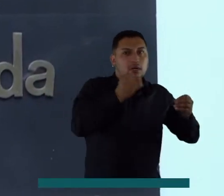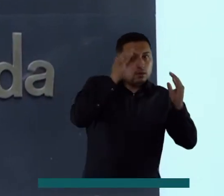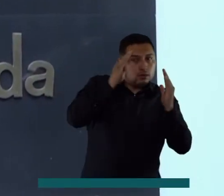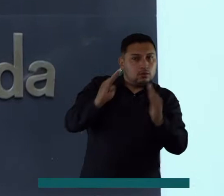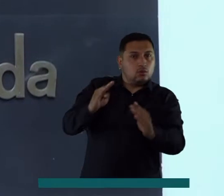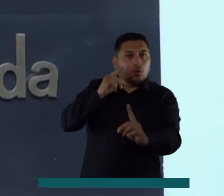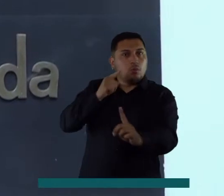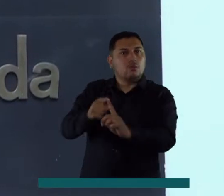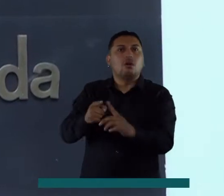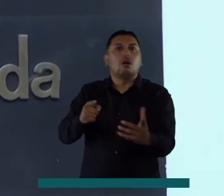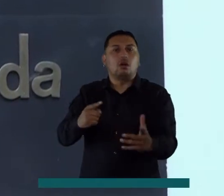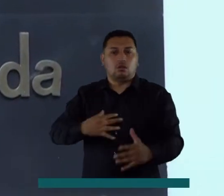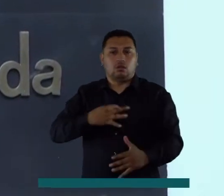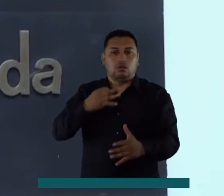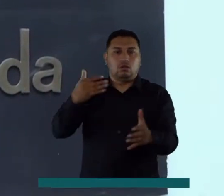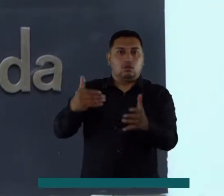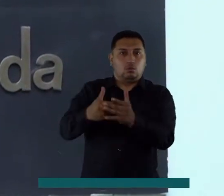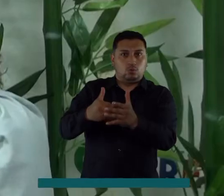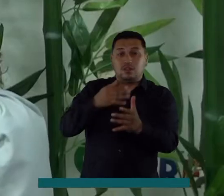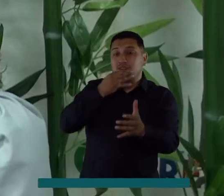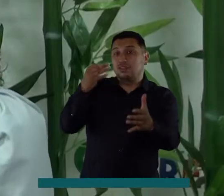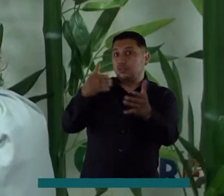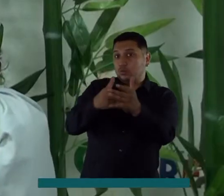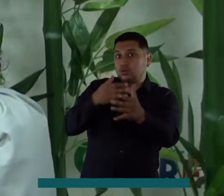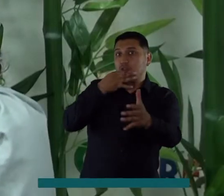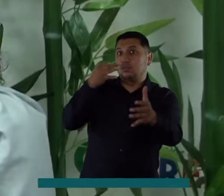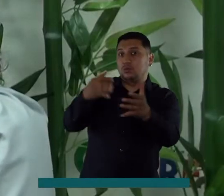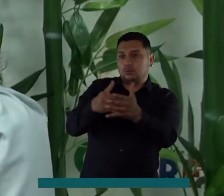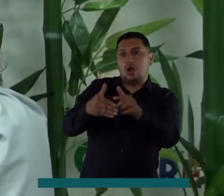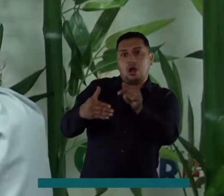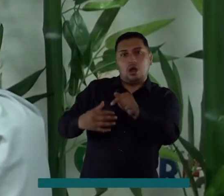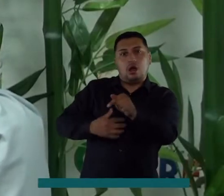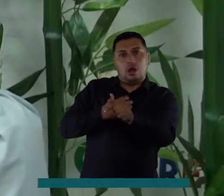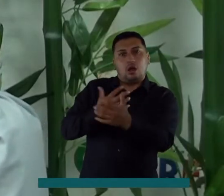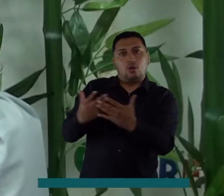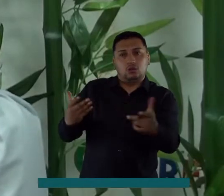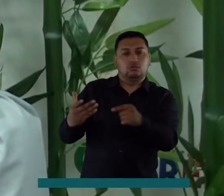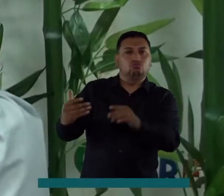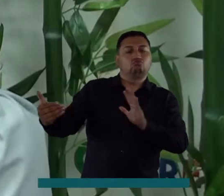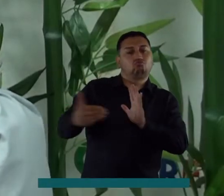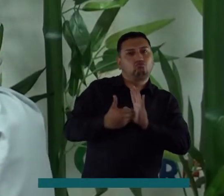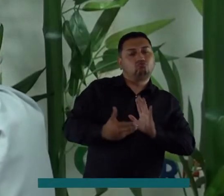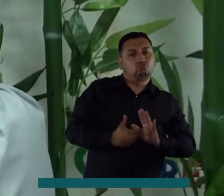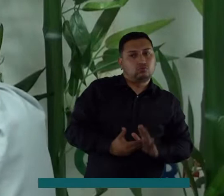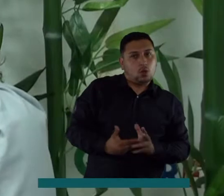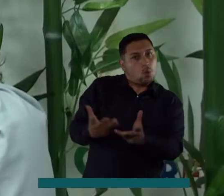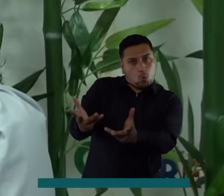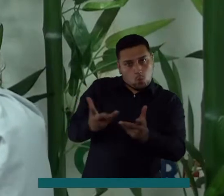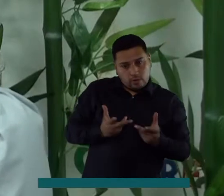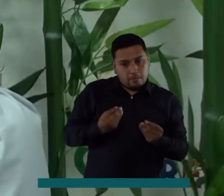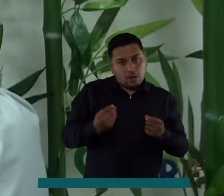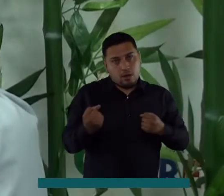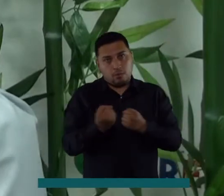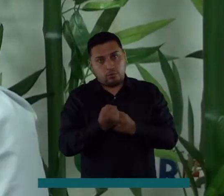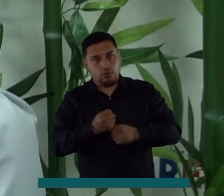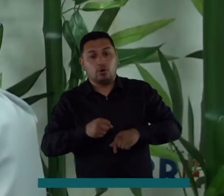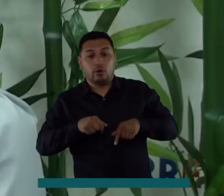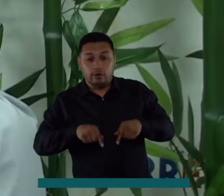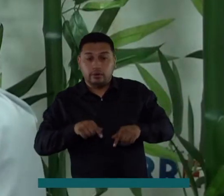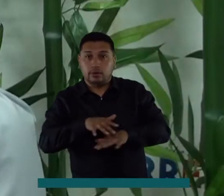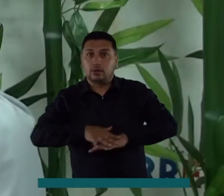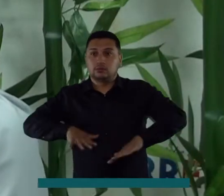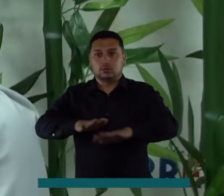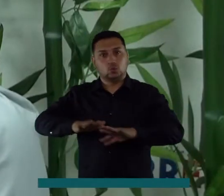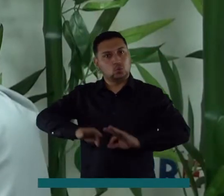el mismo propósito, escuchar las denuncias. Es importante que la comunidad sepa que aquí en la Secretaría de Desarrollo Social cuentan con un